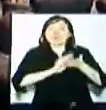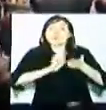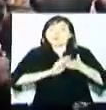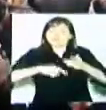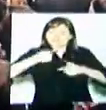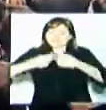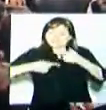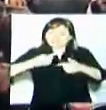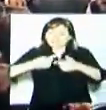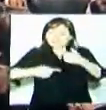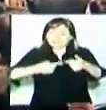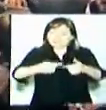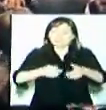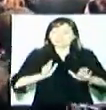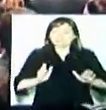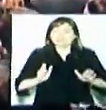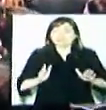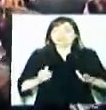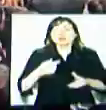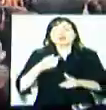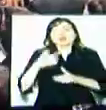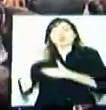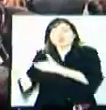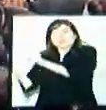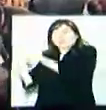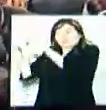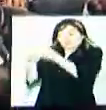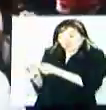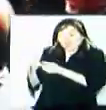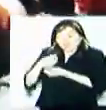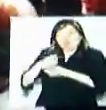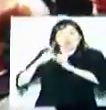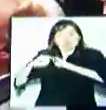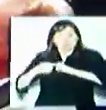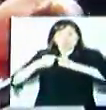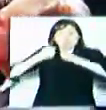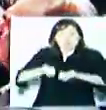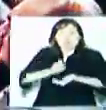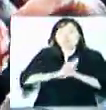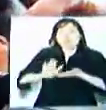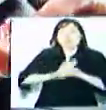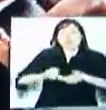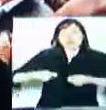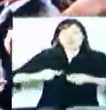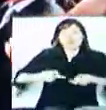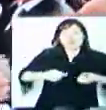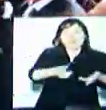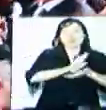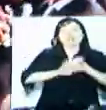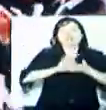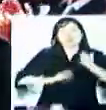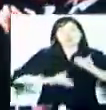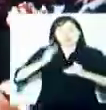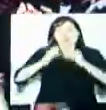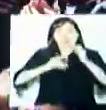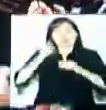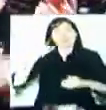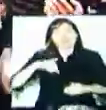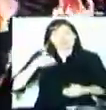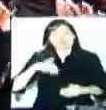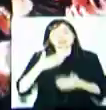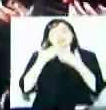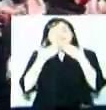las anteriores, que como yo tomamos las postas de otros y seguimos adelante para construir esta Argentina que estamos viviendo entre todos.